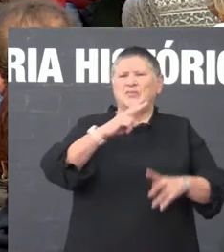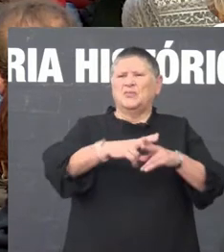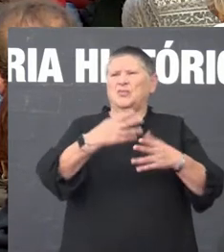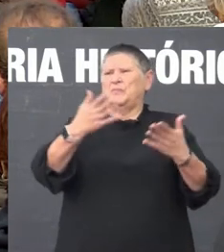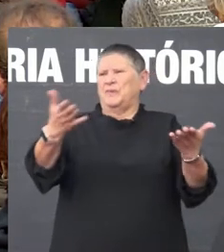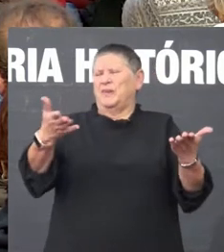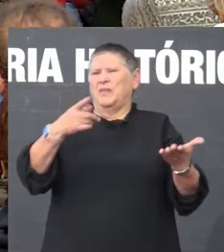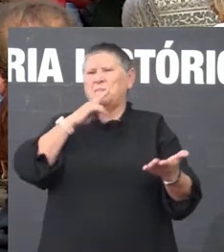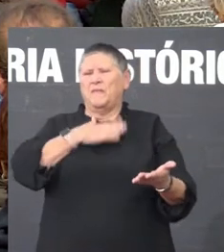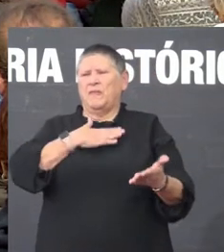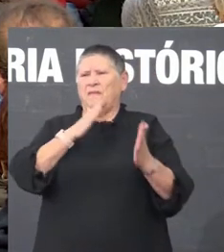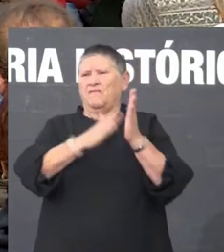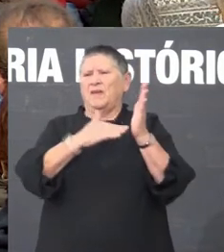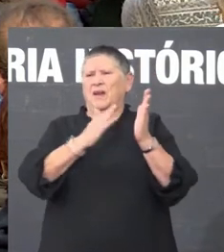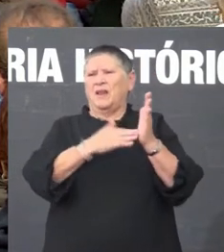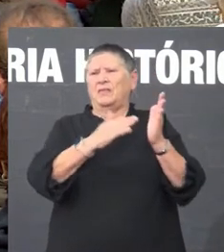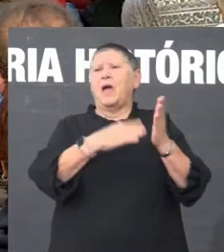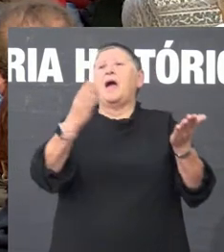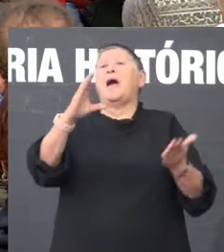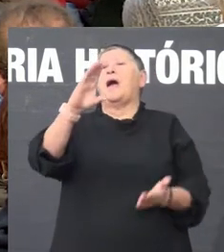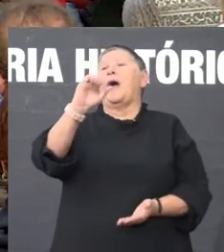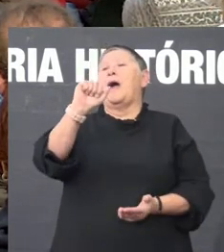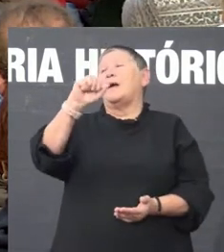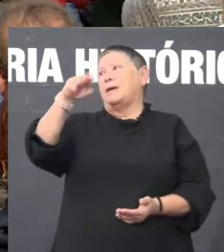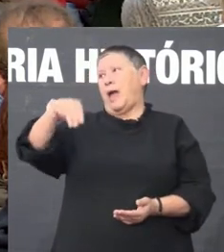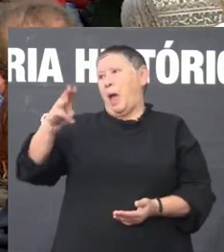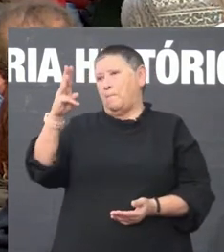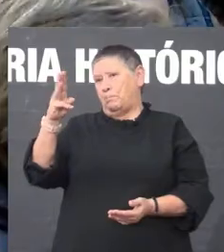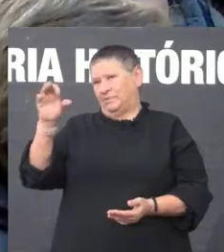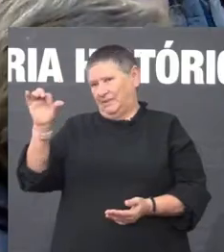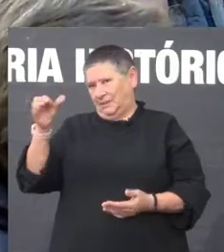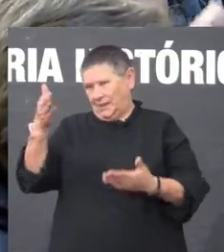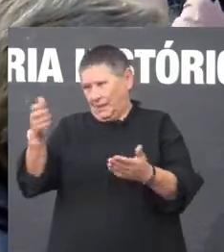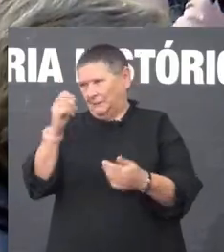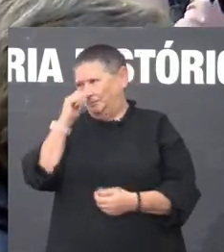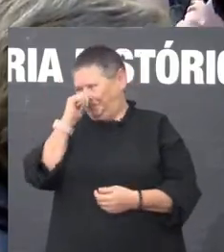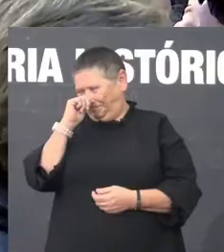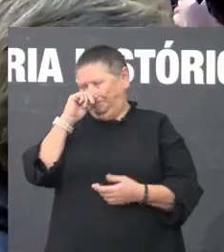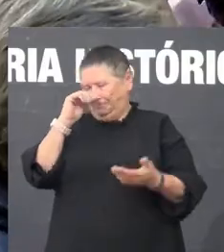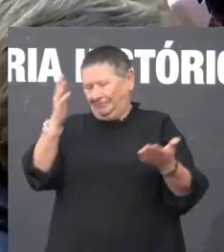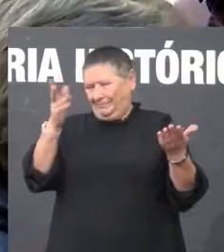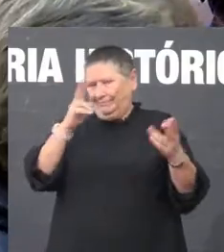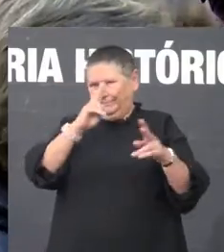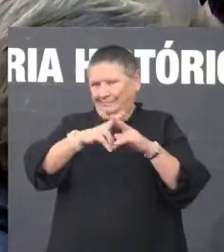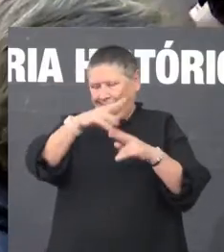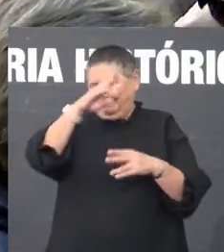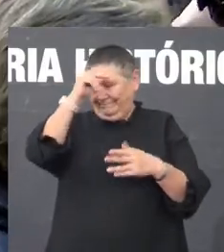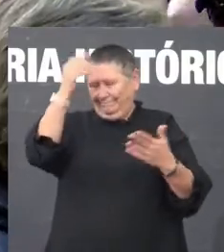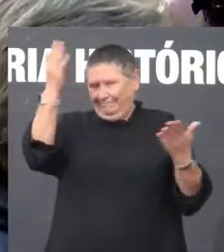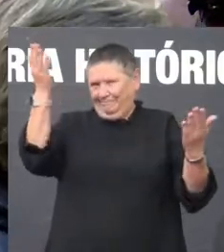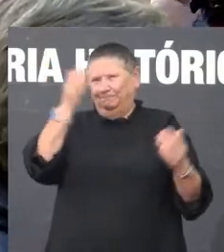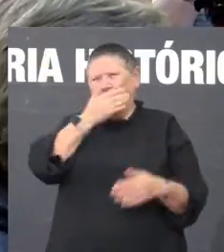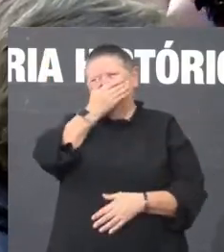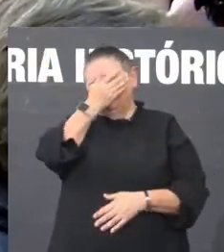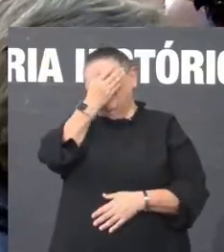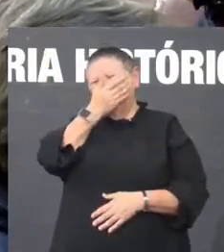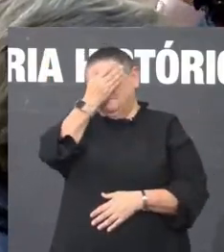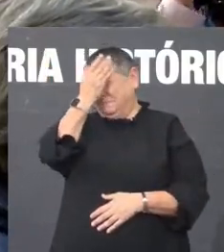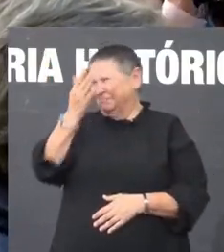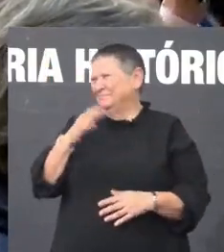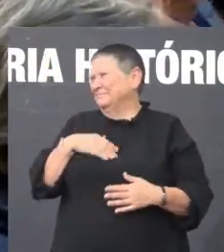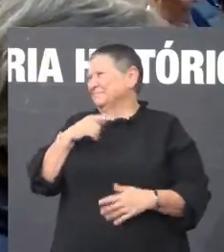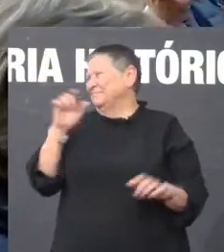de los trajes, joder, el valenciano? Camps. Camps, Plans me salía a mí, Camps. Bueno, el de los trajes me ha pillado la primera.